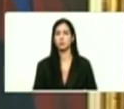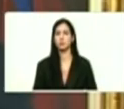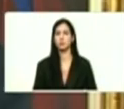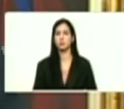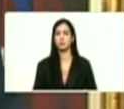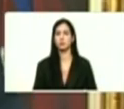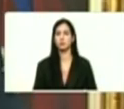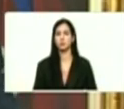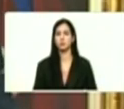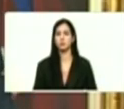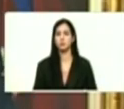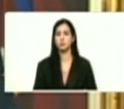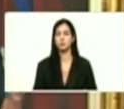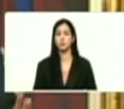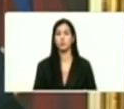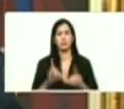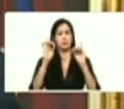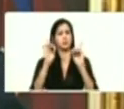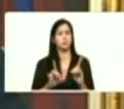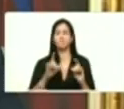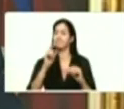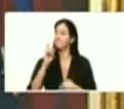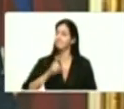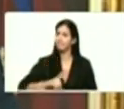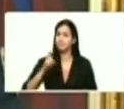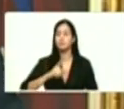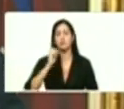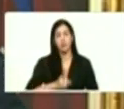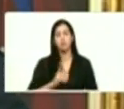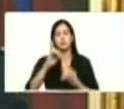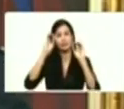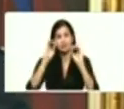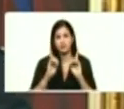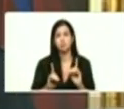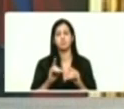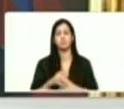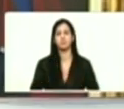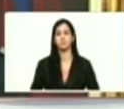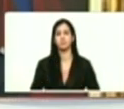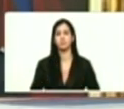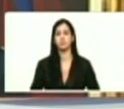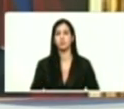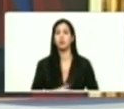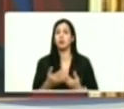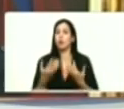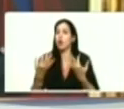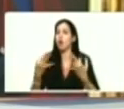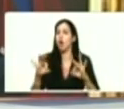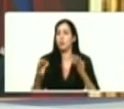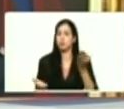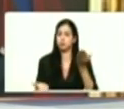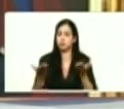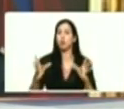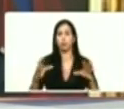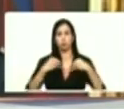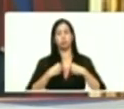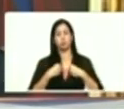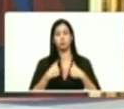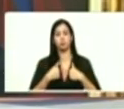esto es una medida necesaria una acción necesaria de ir equilibrando yo la asumo